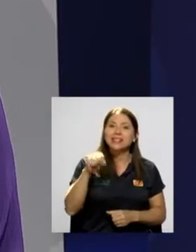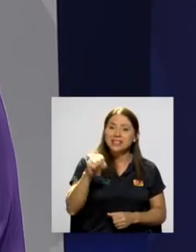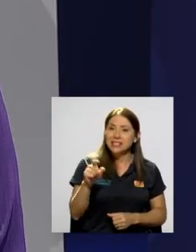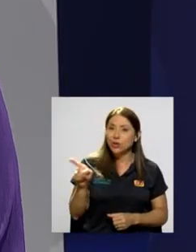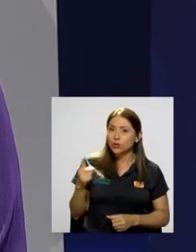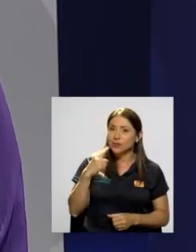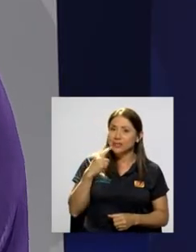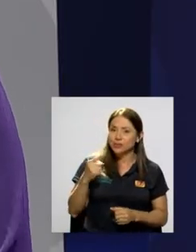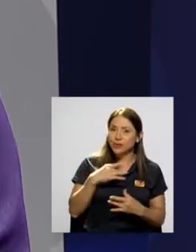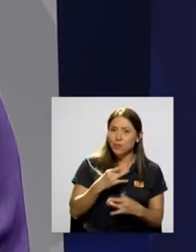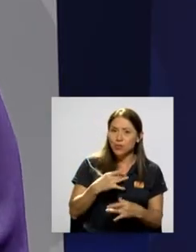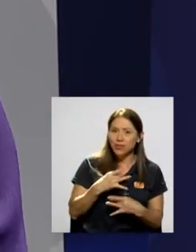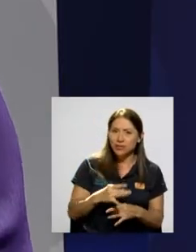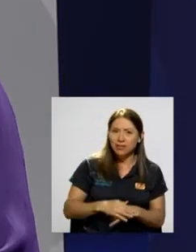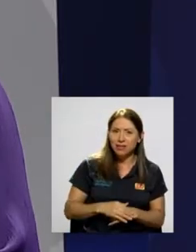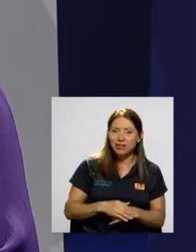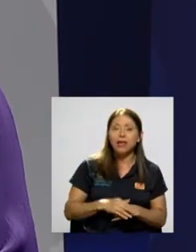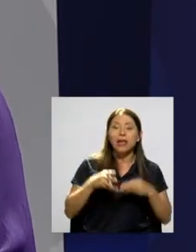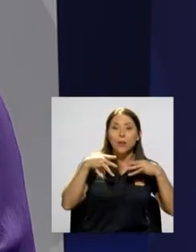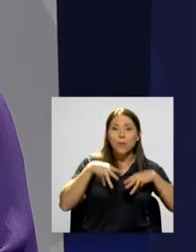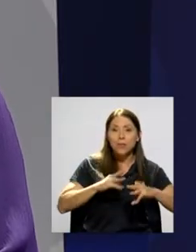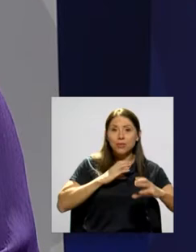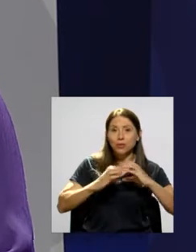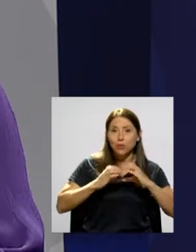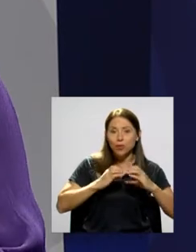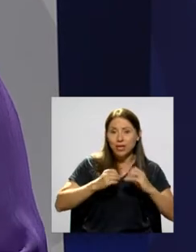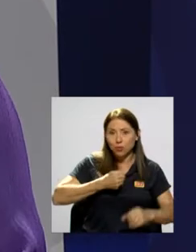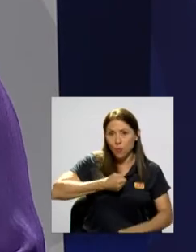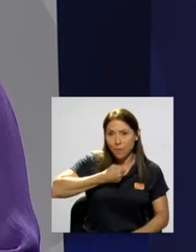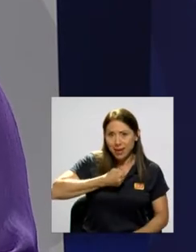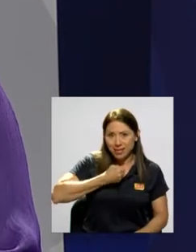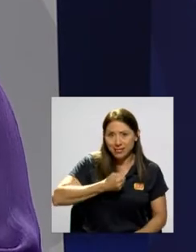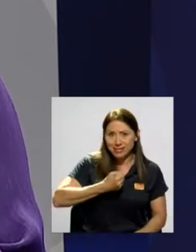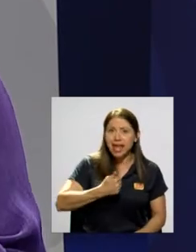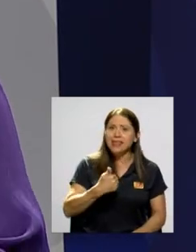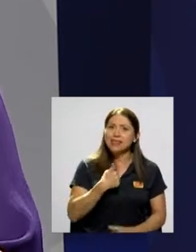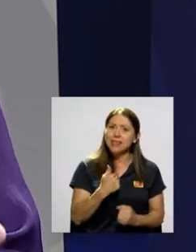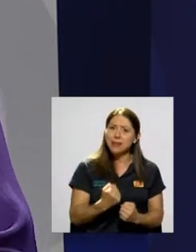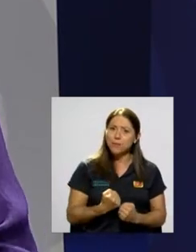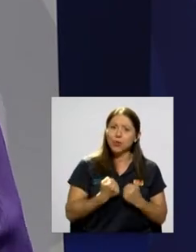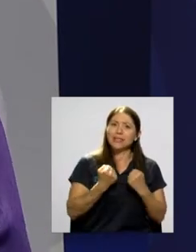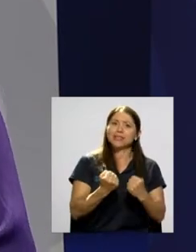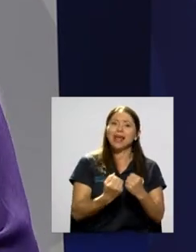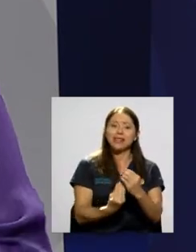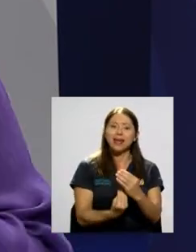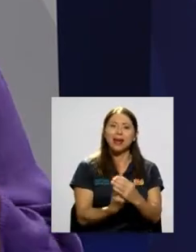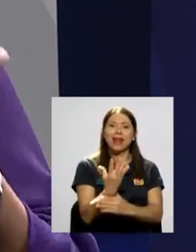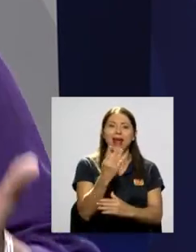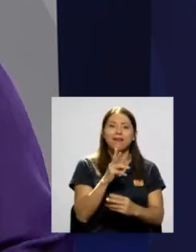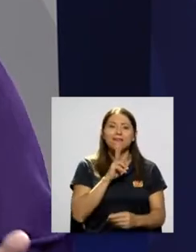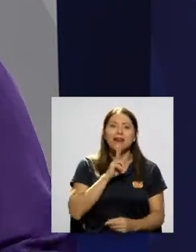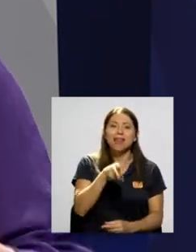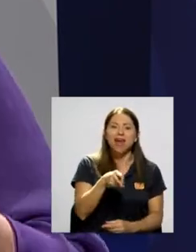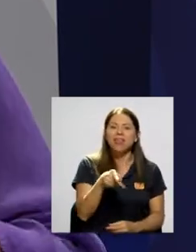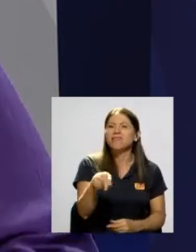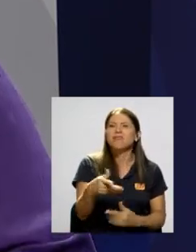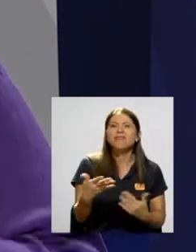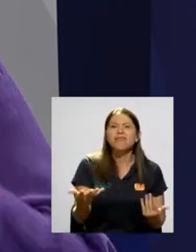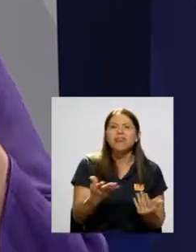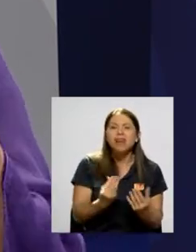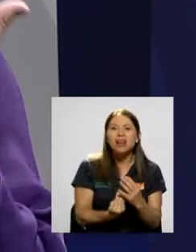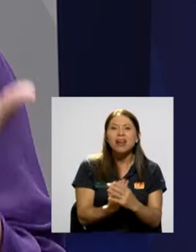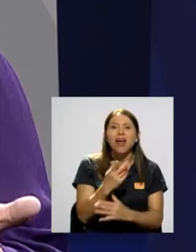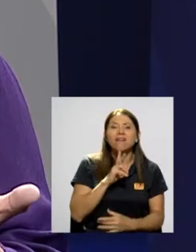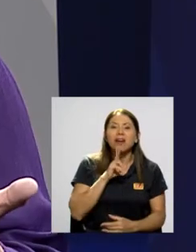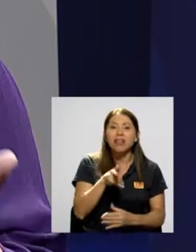muy interesante, porque la prensa efectivamente tiene la potestad de crear realidad. ¿Y a qué me refiero con crear realidad? Si un conflicto